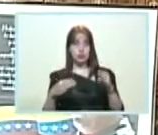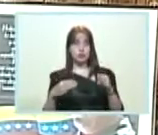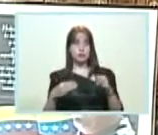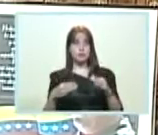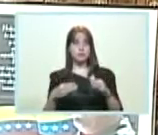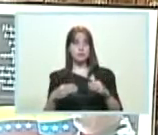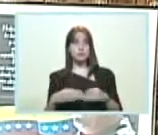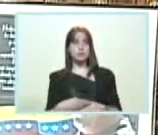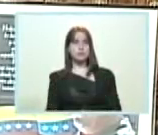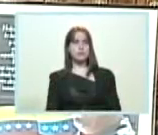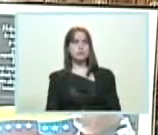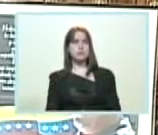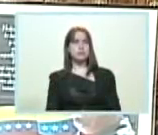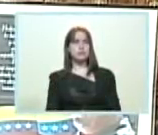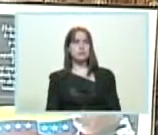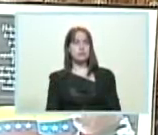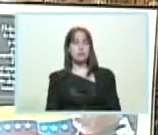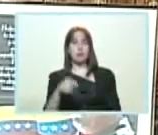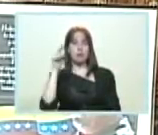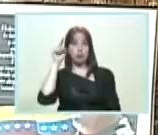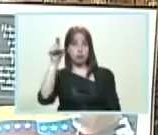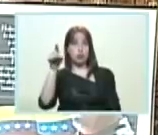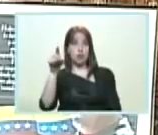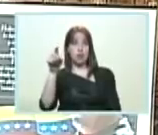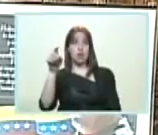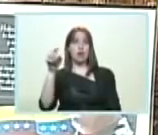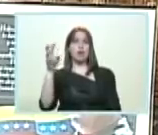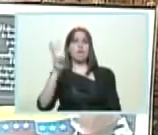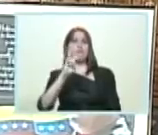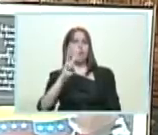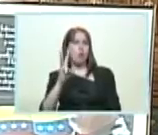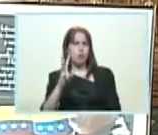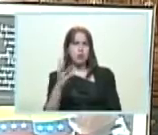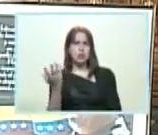constituyente Mesuti, como usted, como Winston Vallenilla,